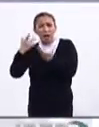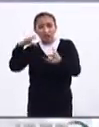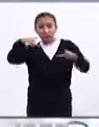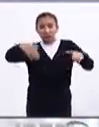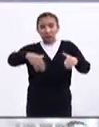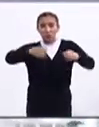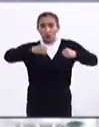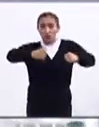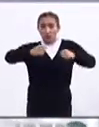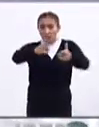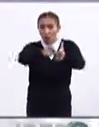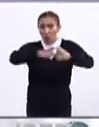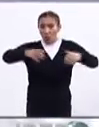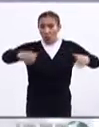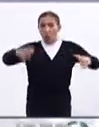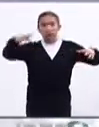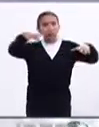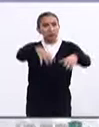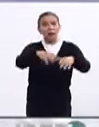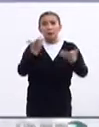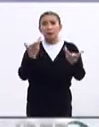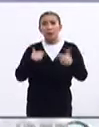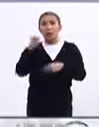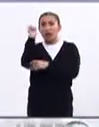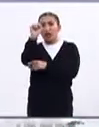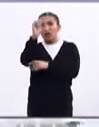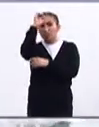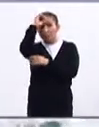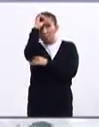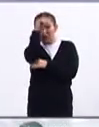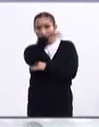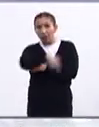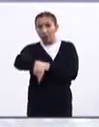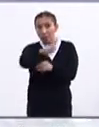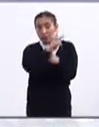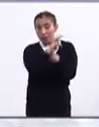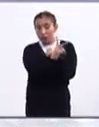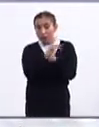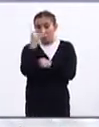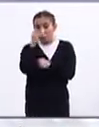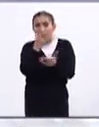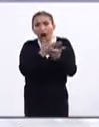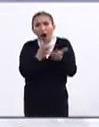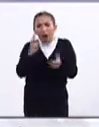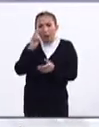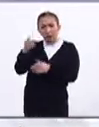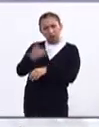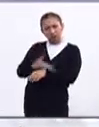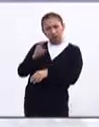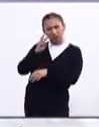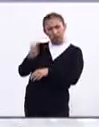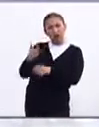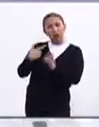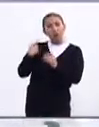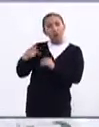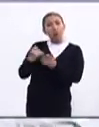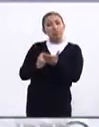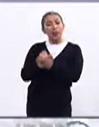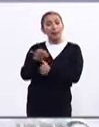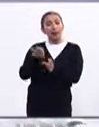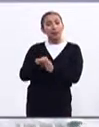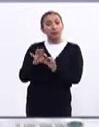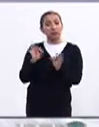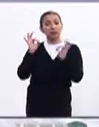central muy poderosa que aglutina básicamente a los sindicatos mineros de ese país. Ahora estamos en un proceso donde, a través de la democracia, pero se